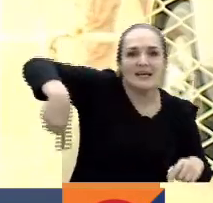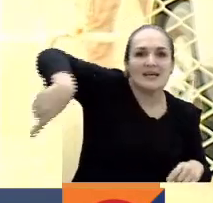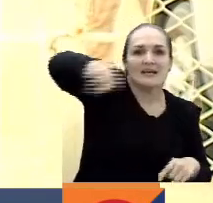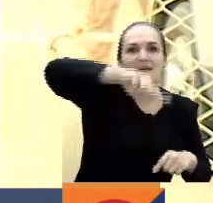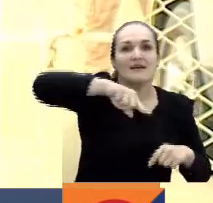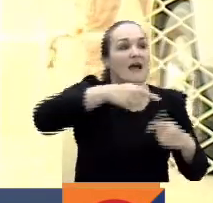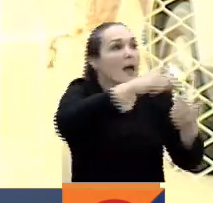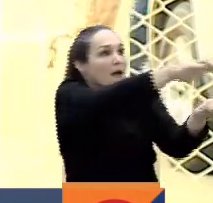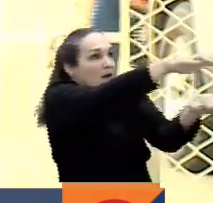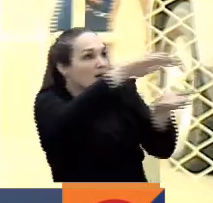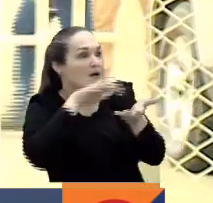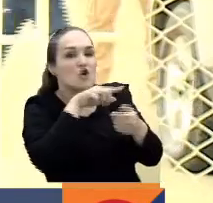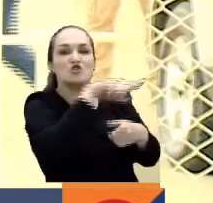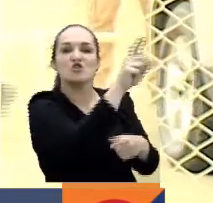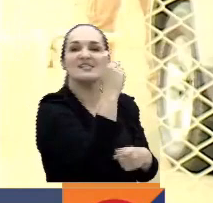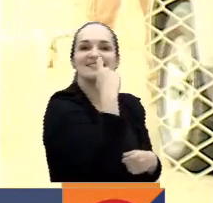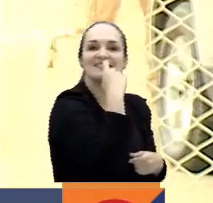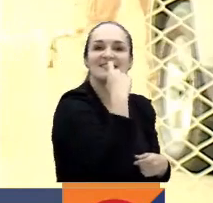aluminio.